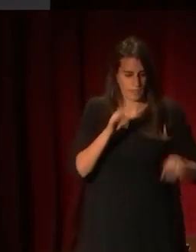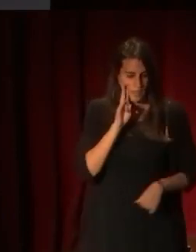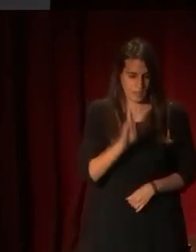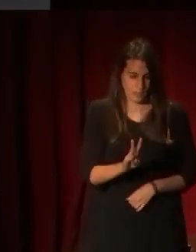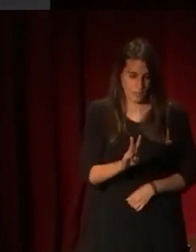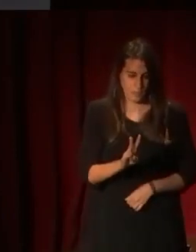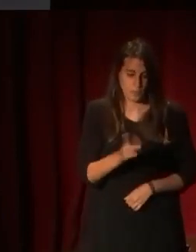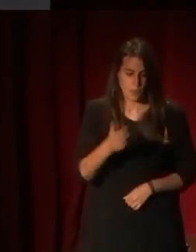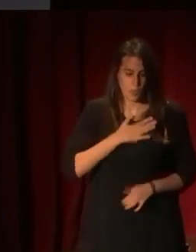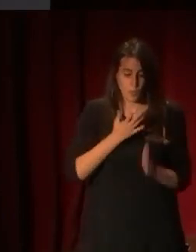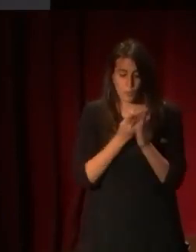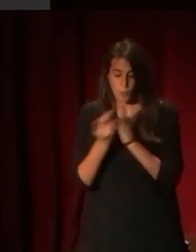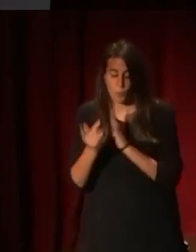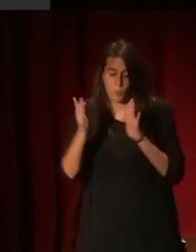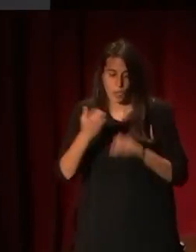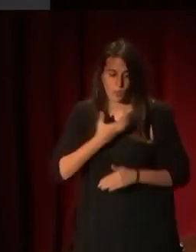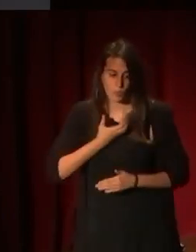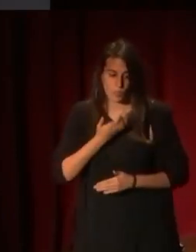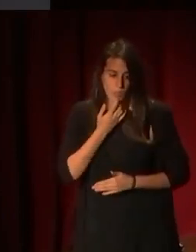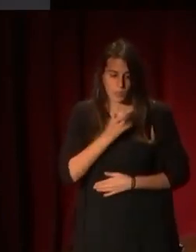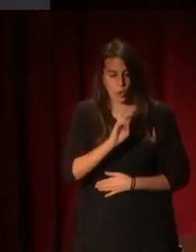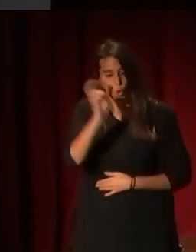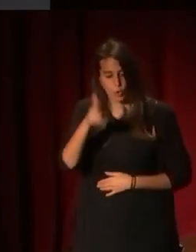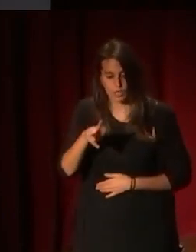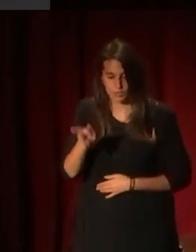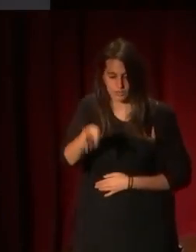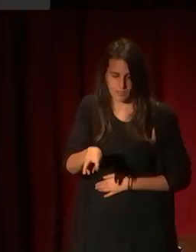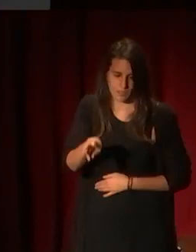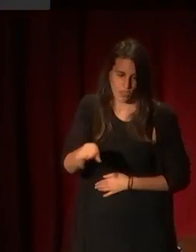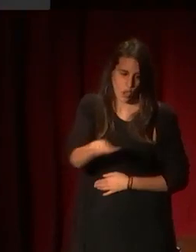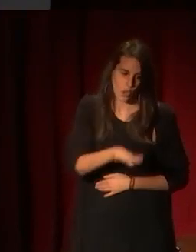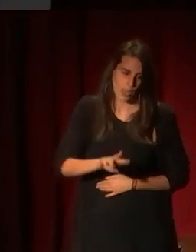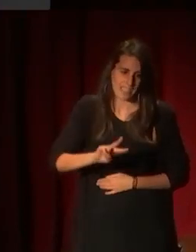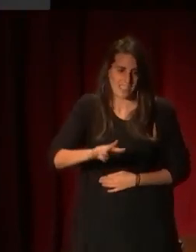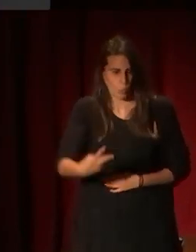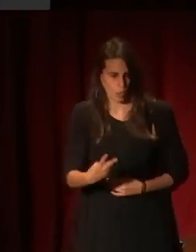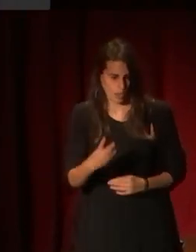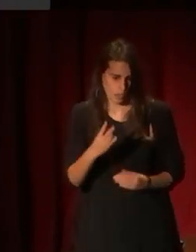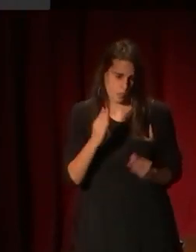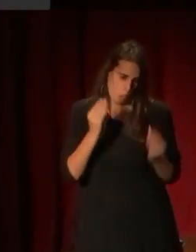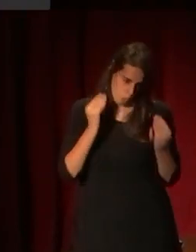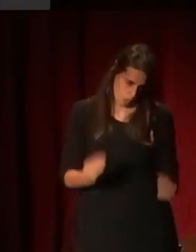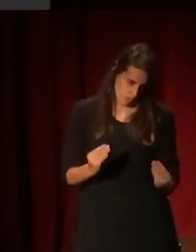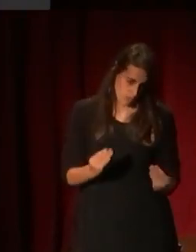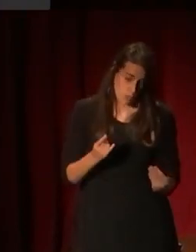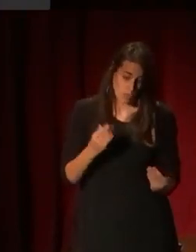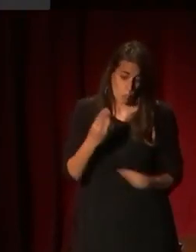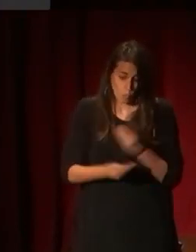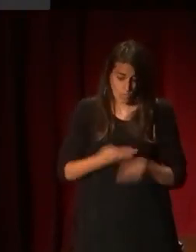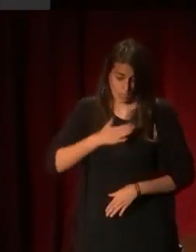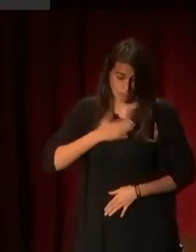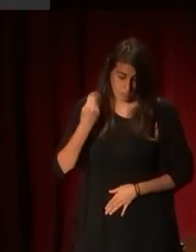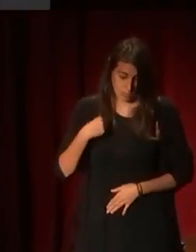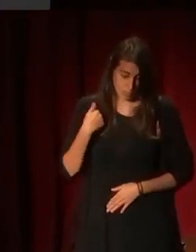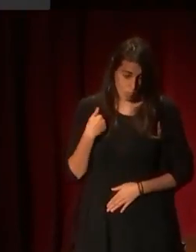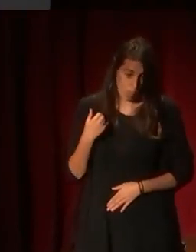cambio y como compensación recibía otra localidad secundario que o bien podía utilizarla el mismo ella